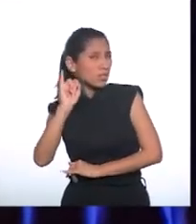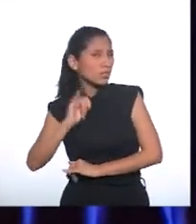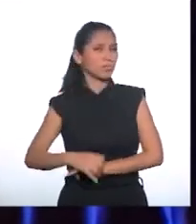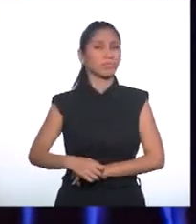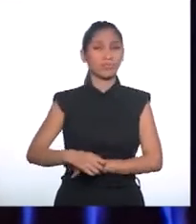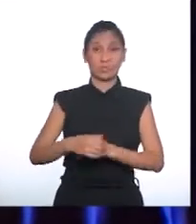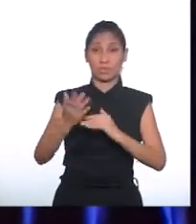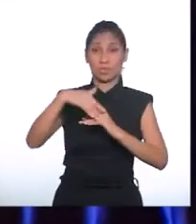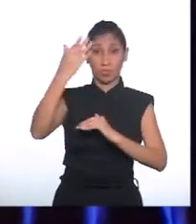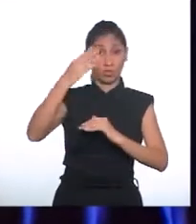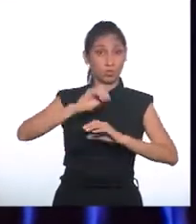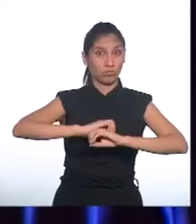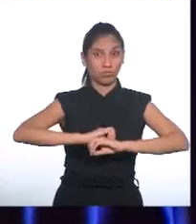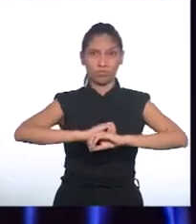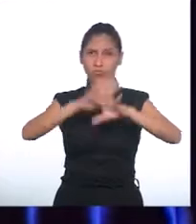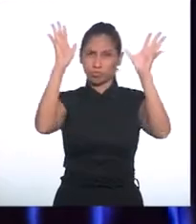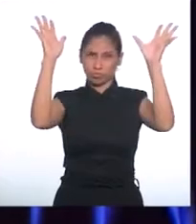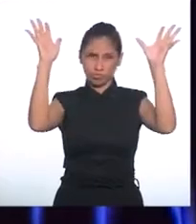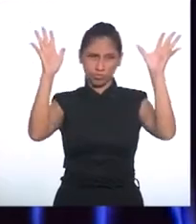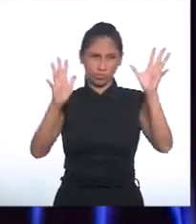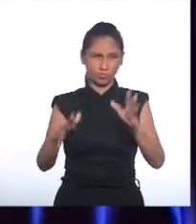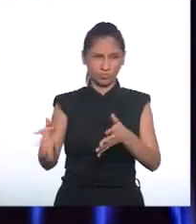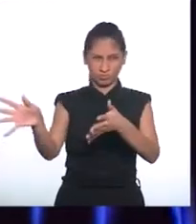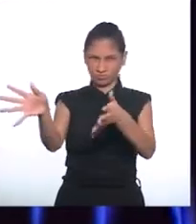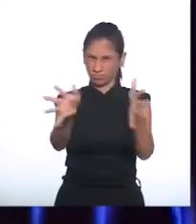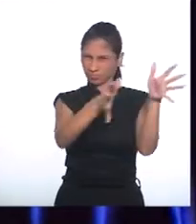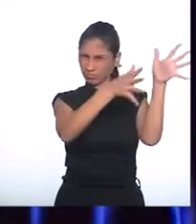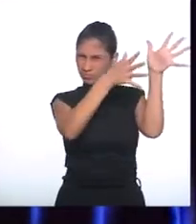¡Auki! Y sale.